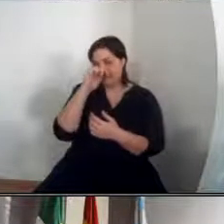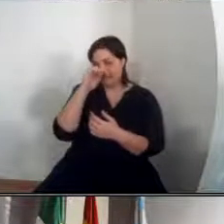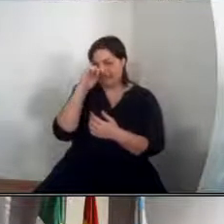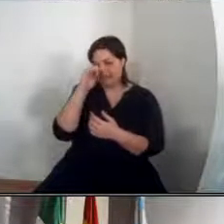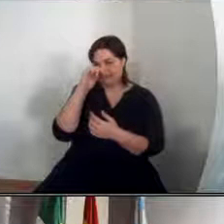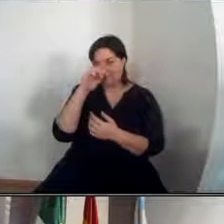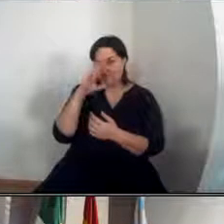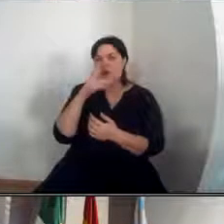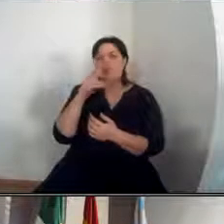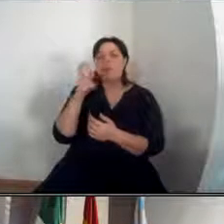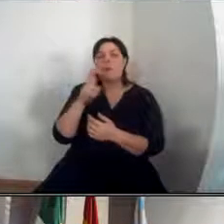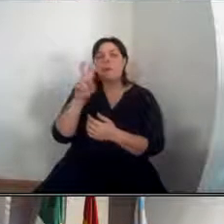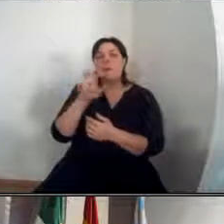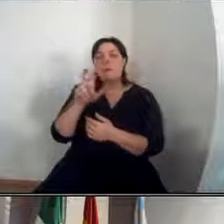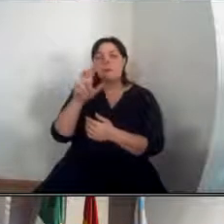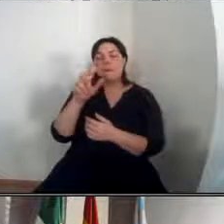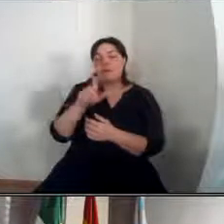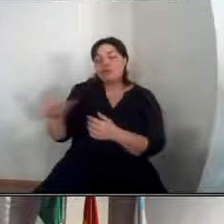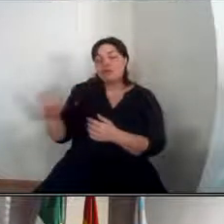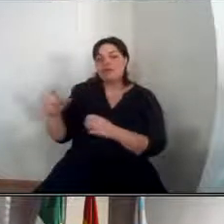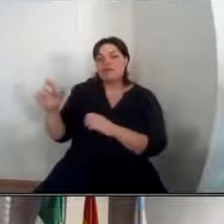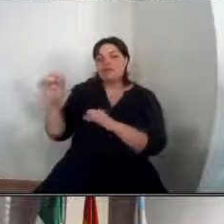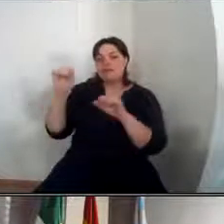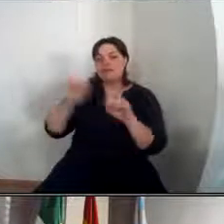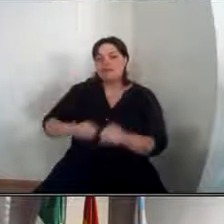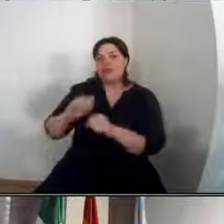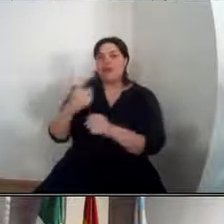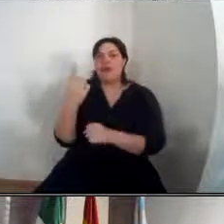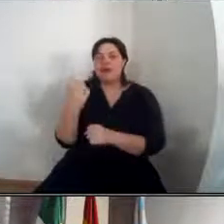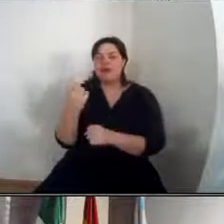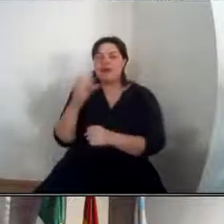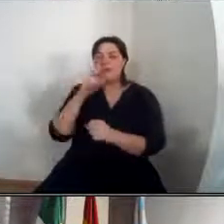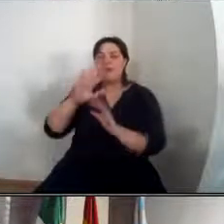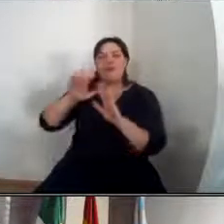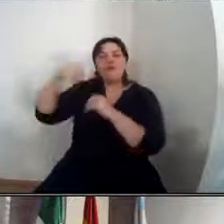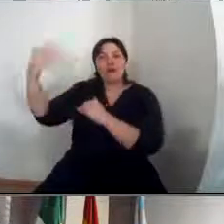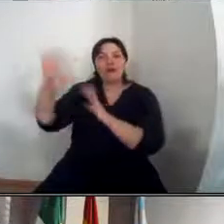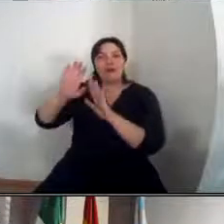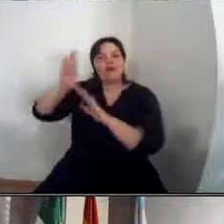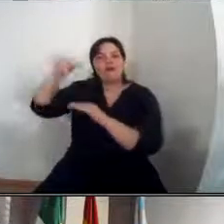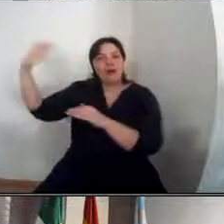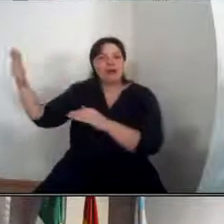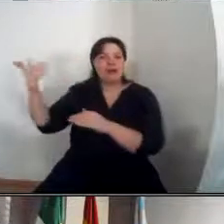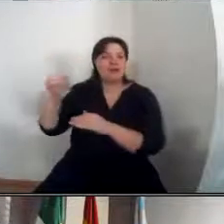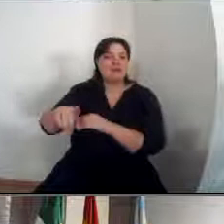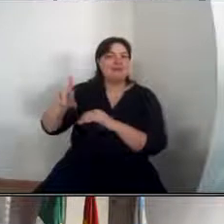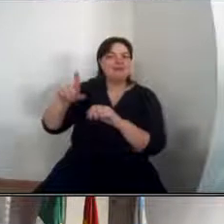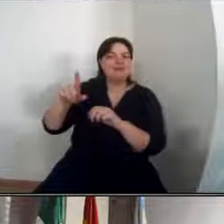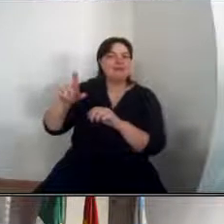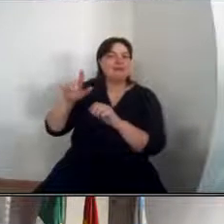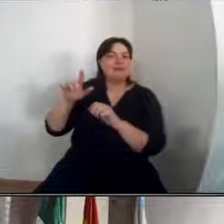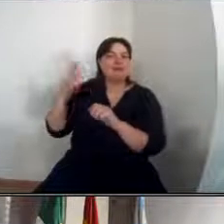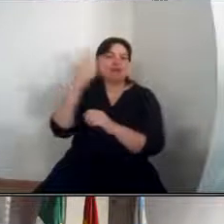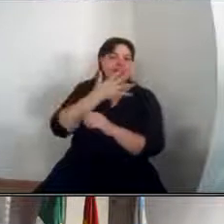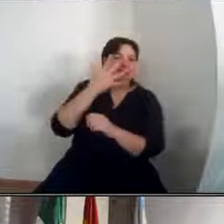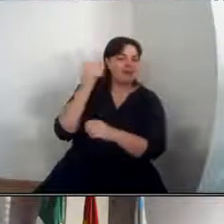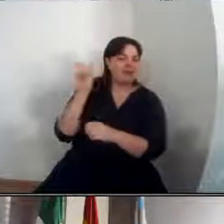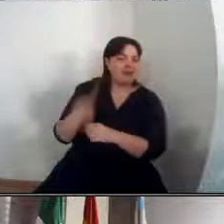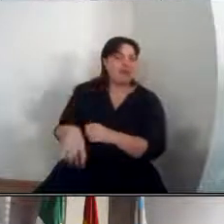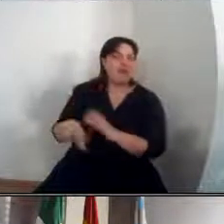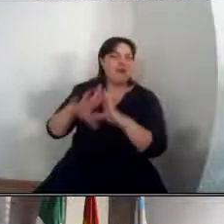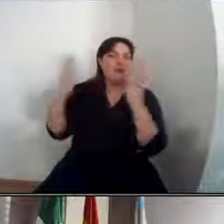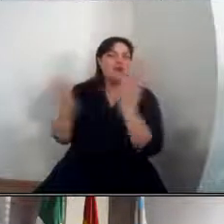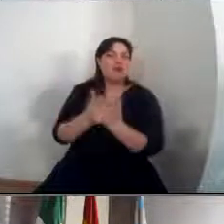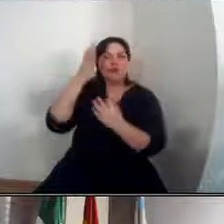hacia esos refugiados que vienen de otros lugares, cómo le preocupa mucho menos lo que es el mundo